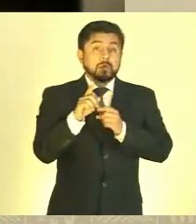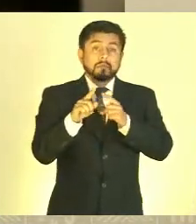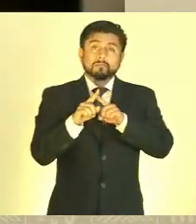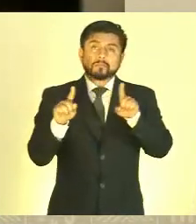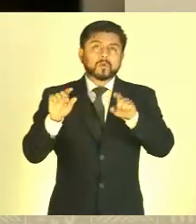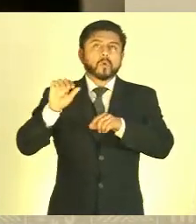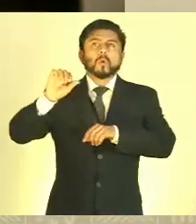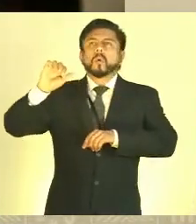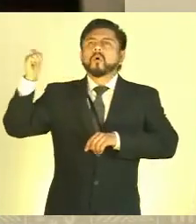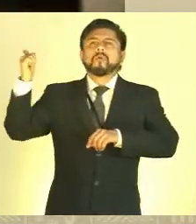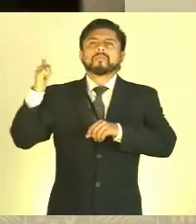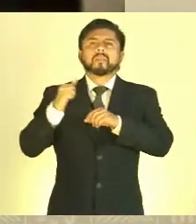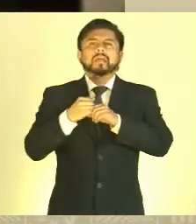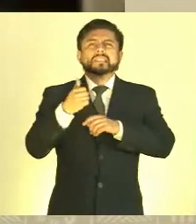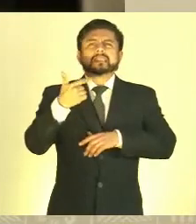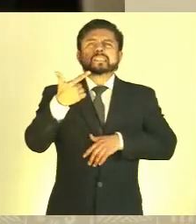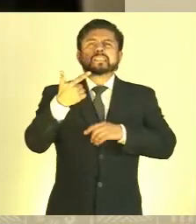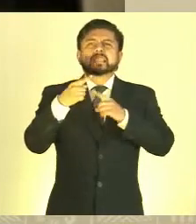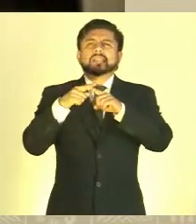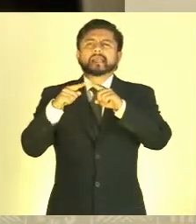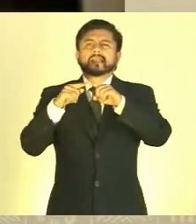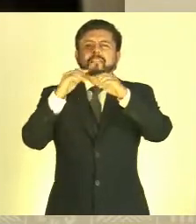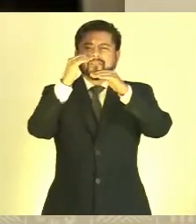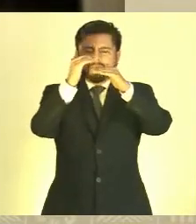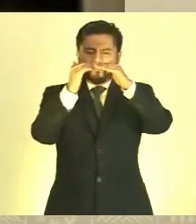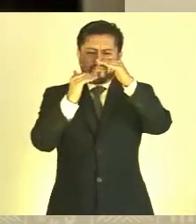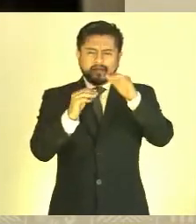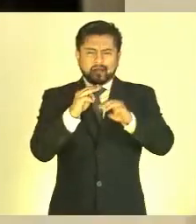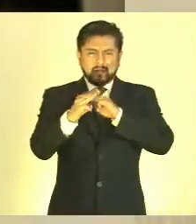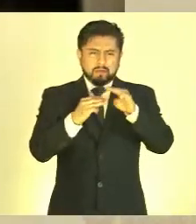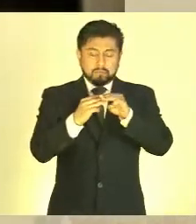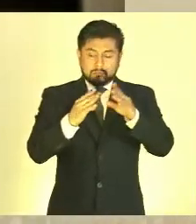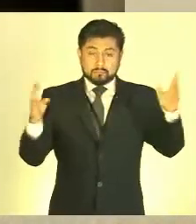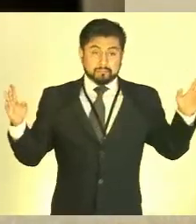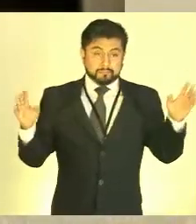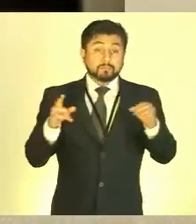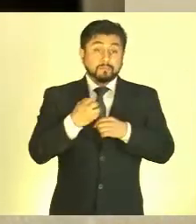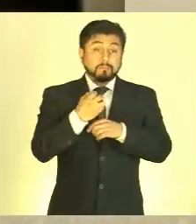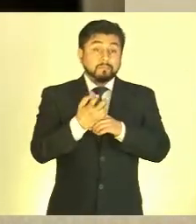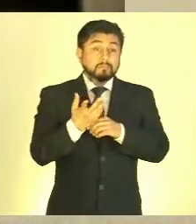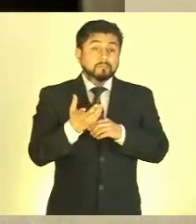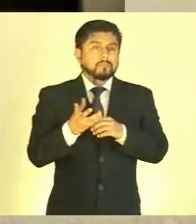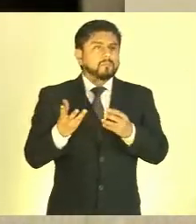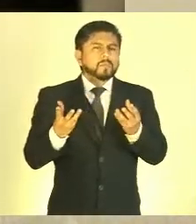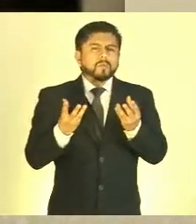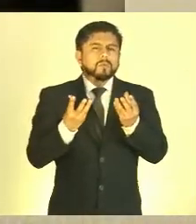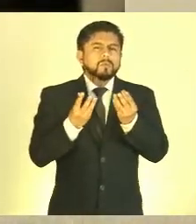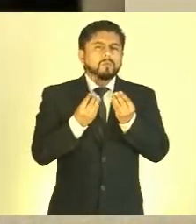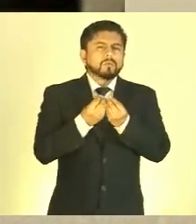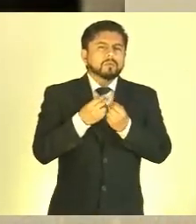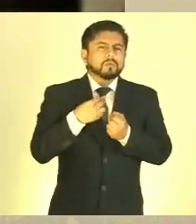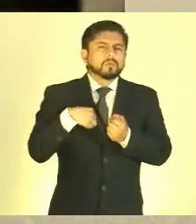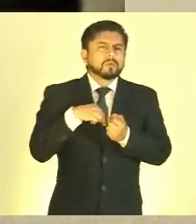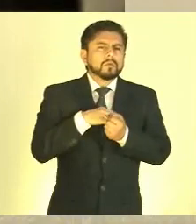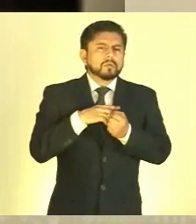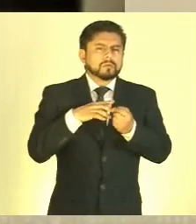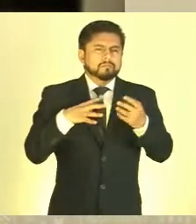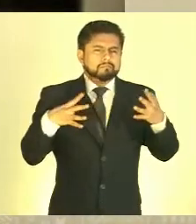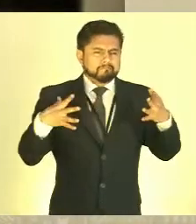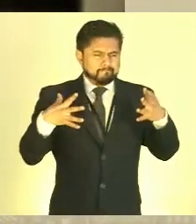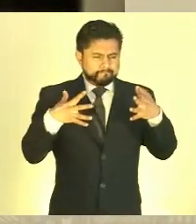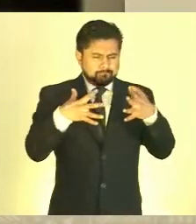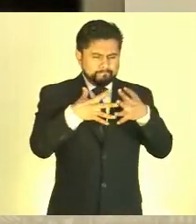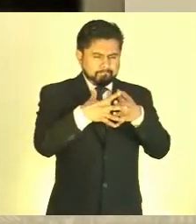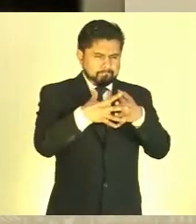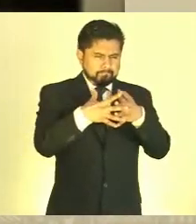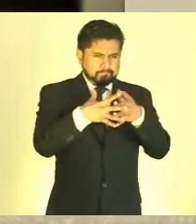habrían otras 7 dimensiones que son tan pequeñas, encogidas en sí mismas, que nosotros las cruzamos sin